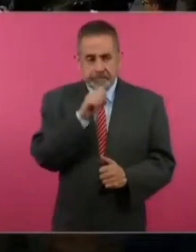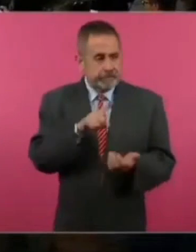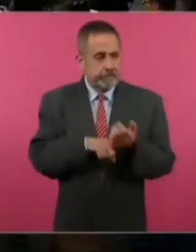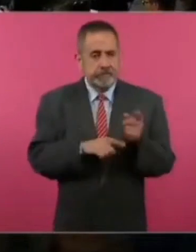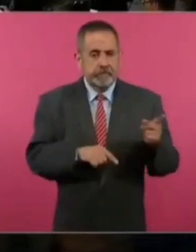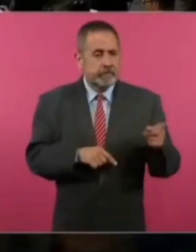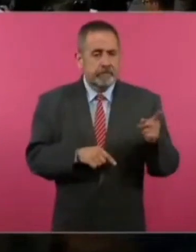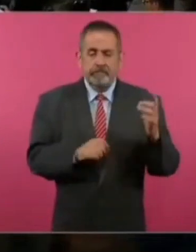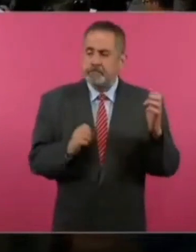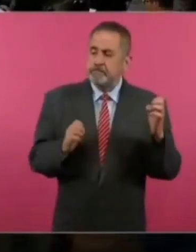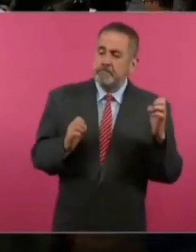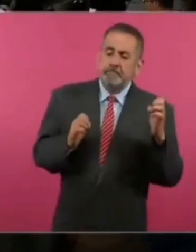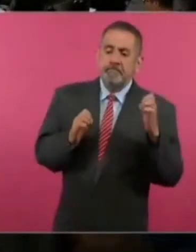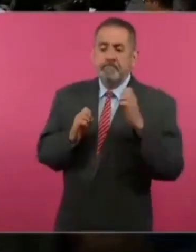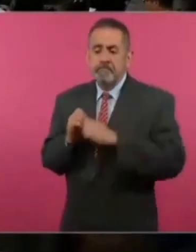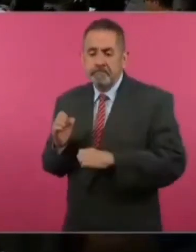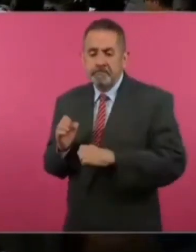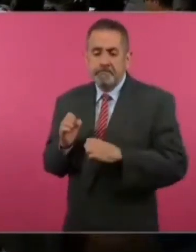siempre engañaban